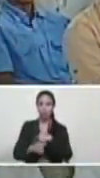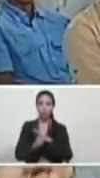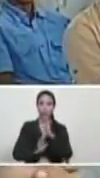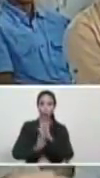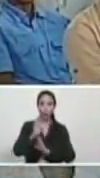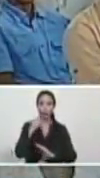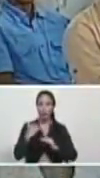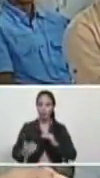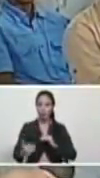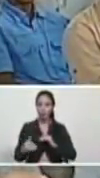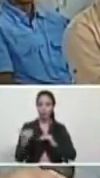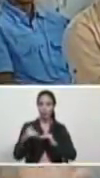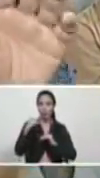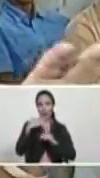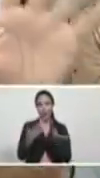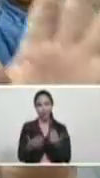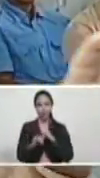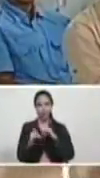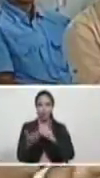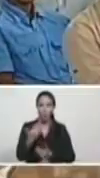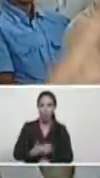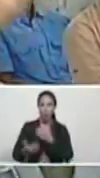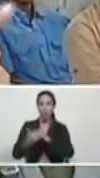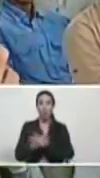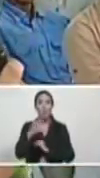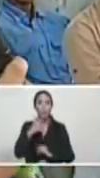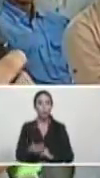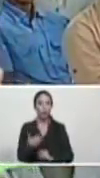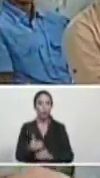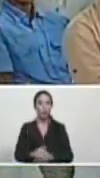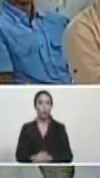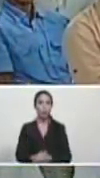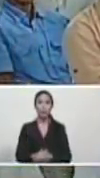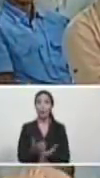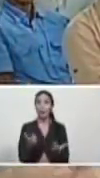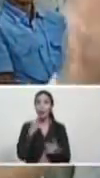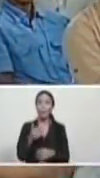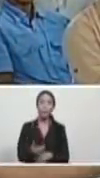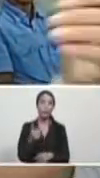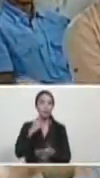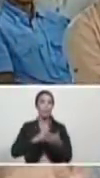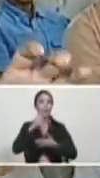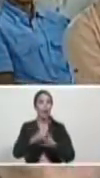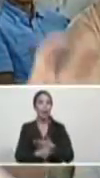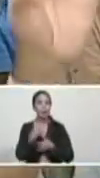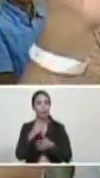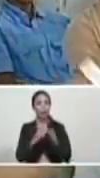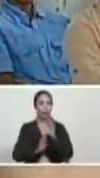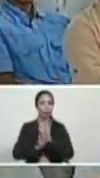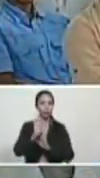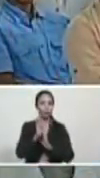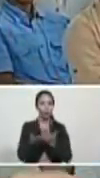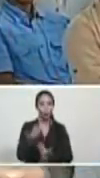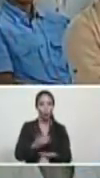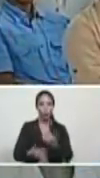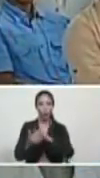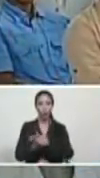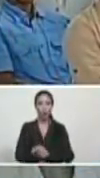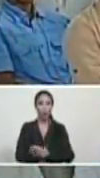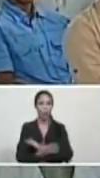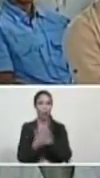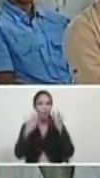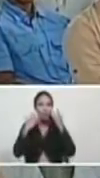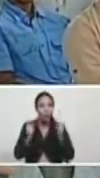de independencia. Tenemos que garantizar con este plan del motor, un plan de suministro para garantizar la